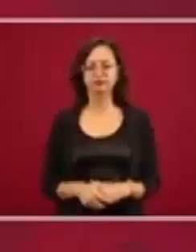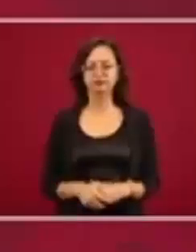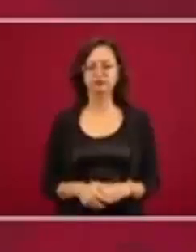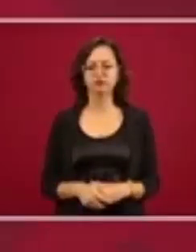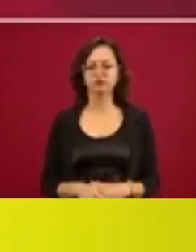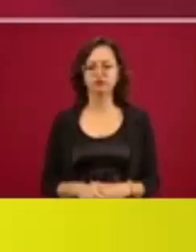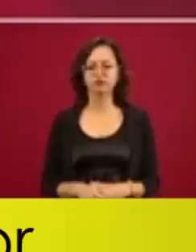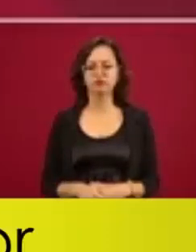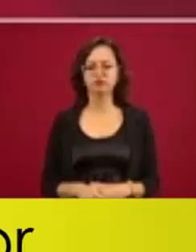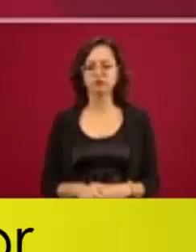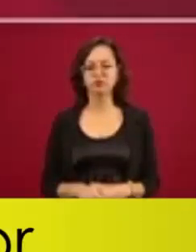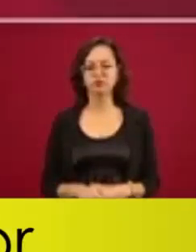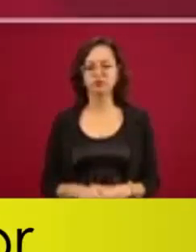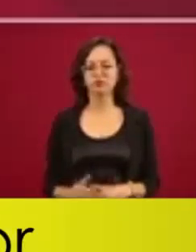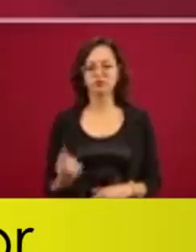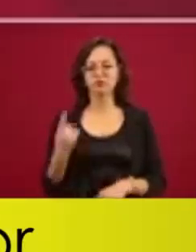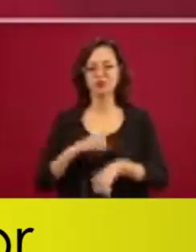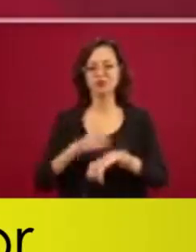había hecho una canción